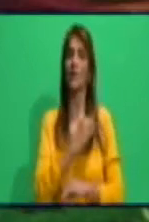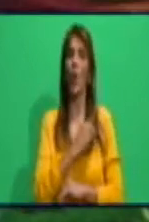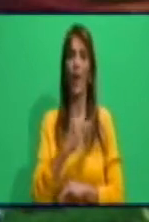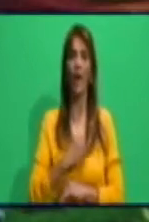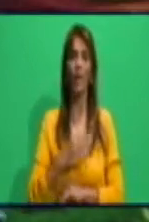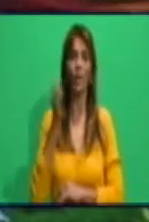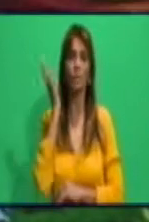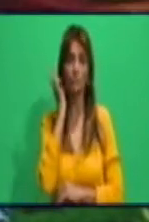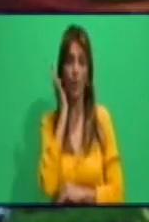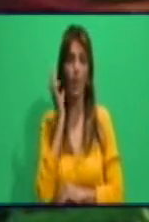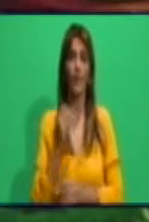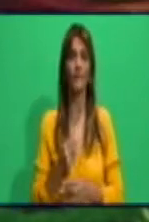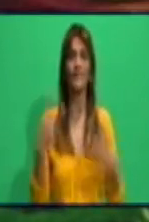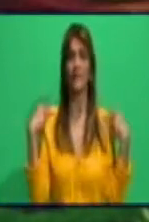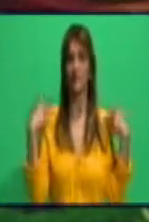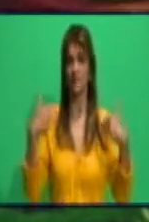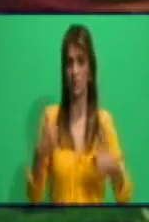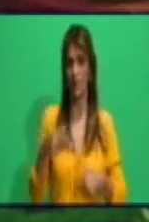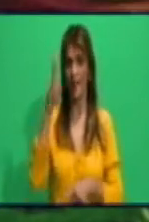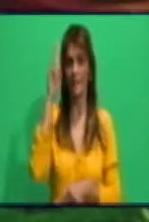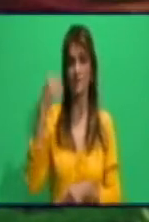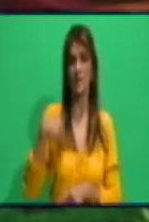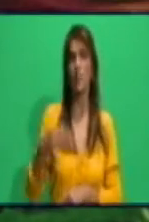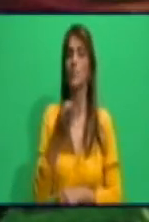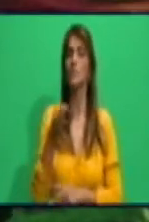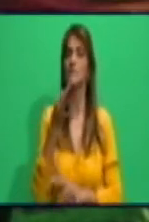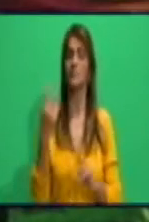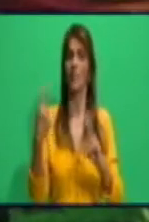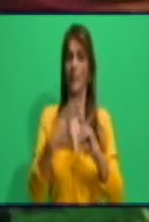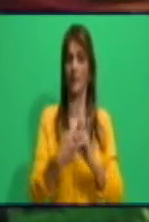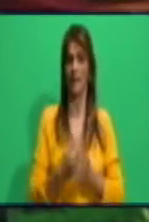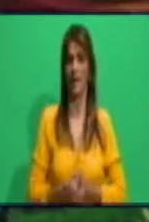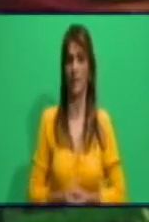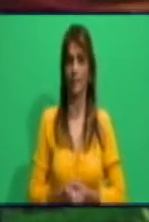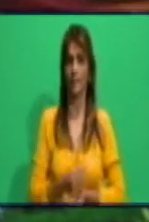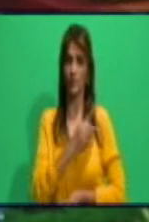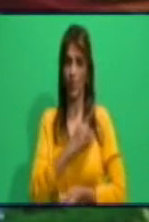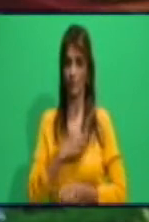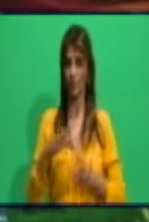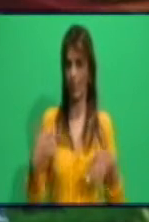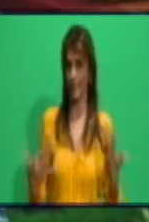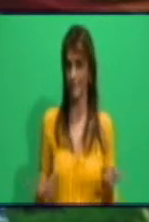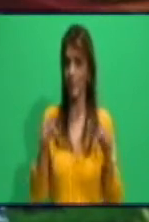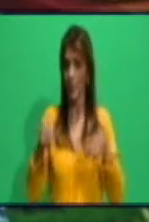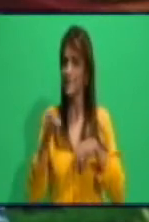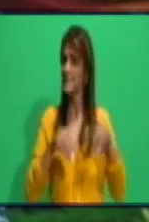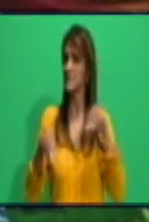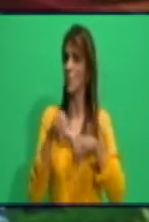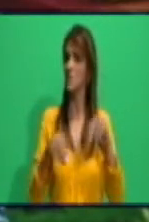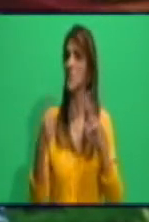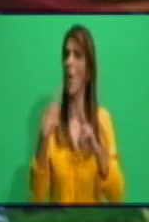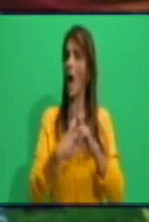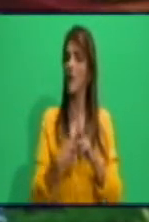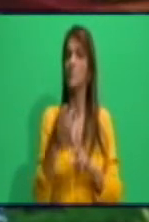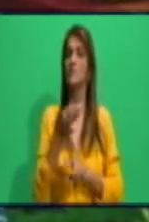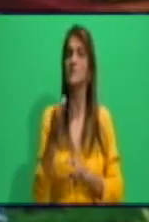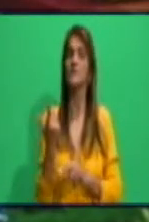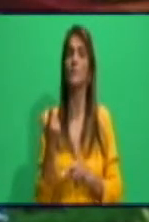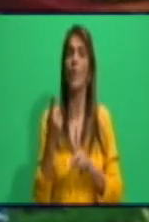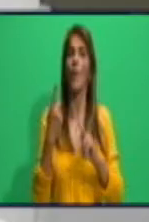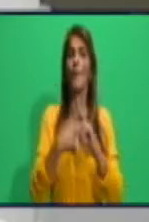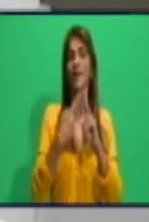de salud en el municipio de Bayamo. Doctora, ante esta panorámica que vive hoy Bayamo, ¿cómo